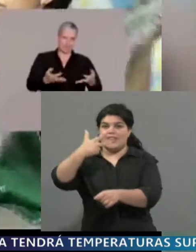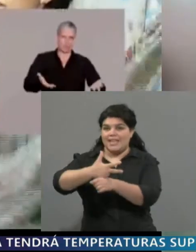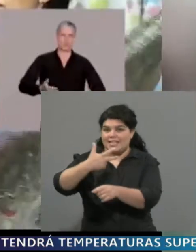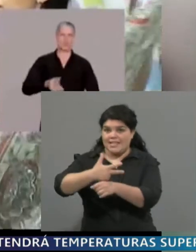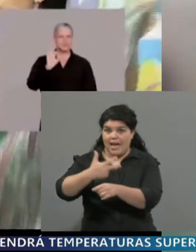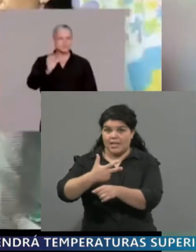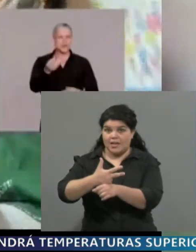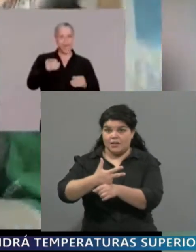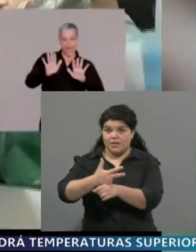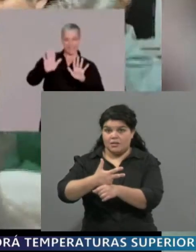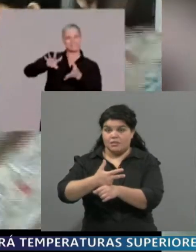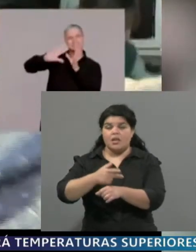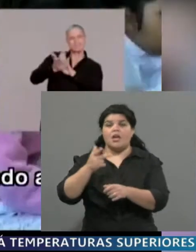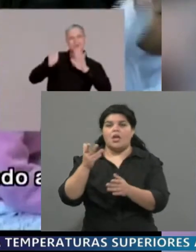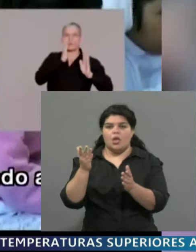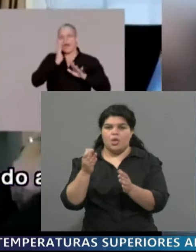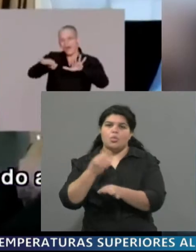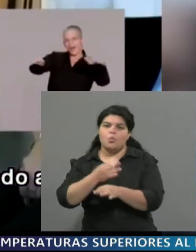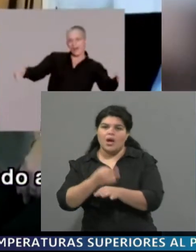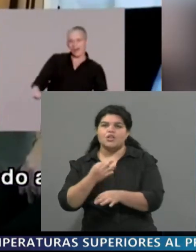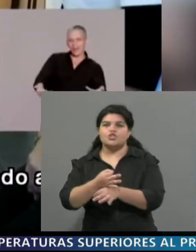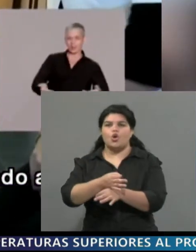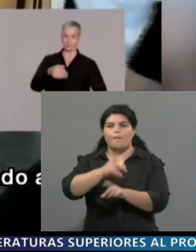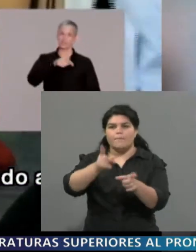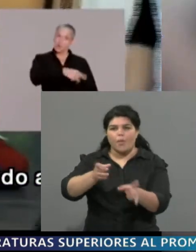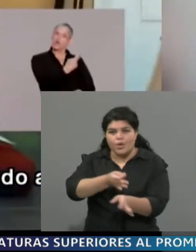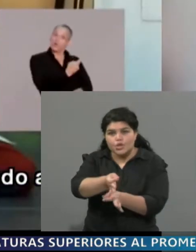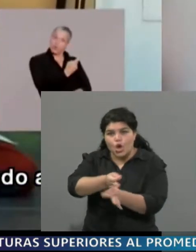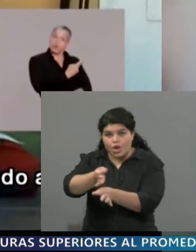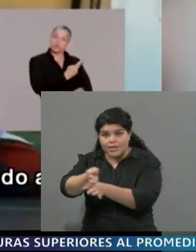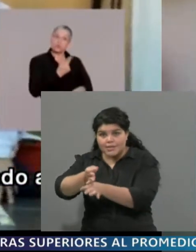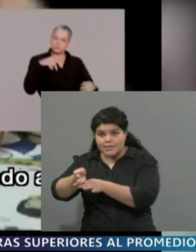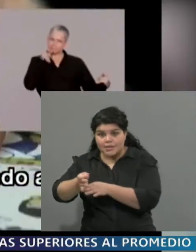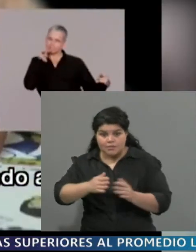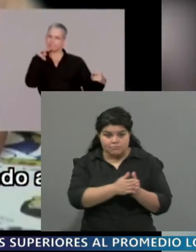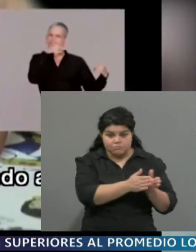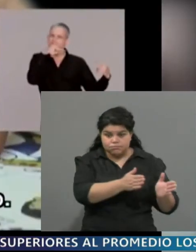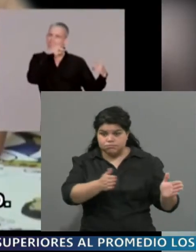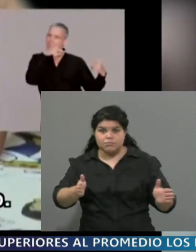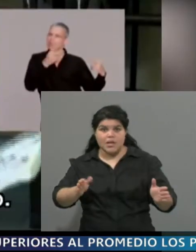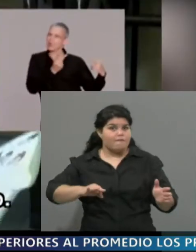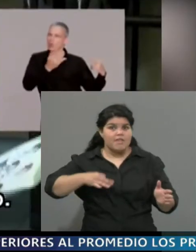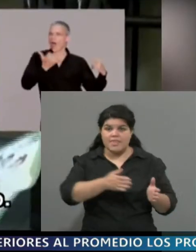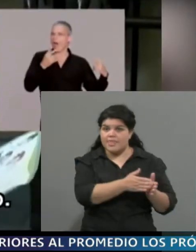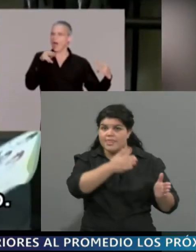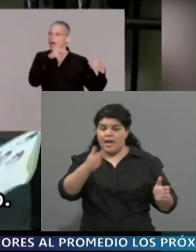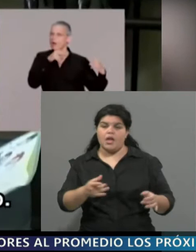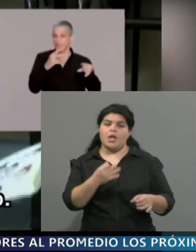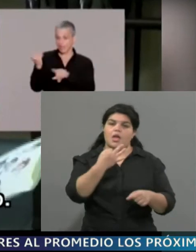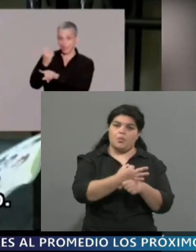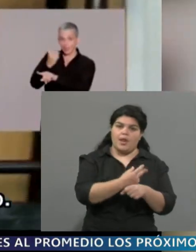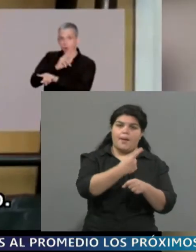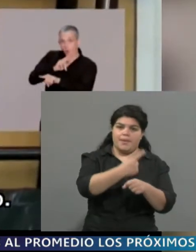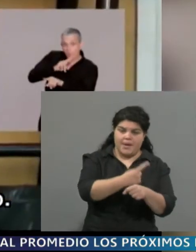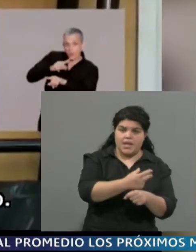universitaria e incluso los institutos de formación docente. Entonces, sería antes de la escuela primaria, durante la escuela primaria, la escuela secundaria y